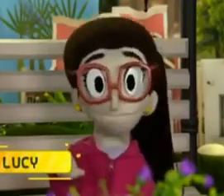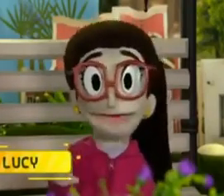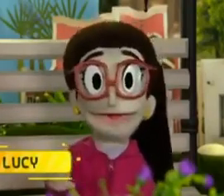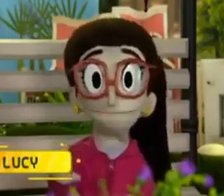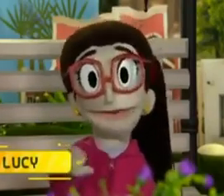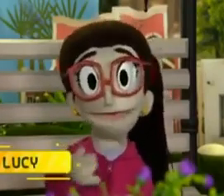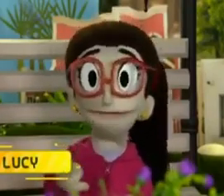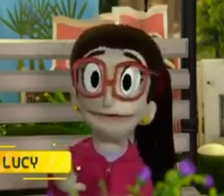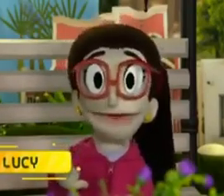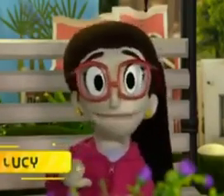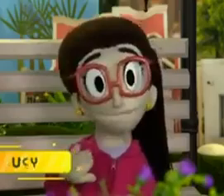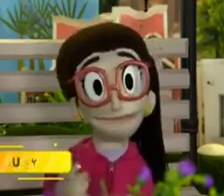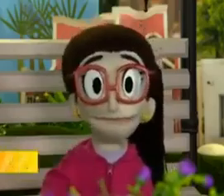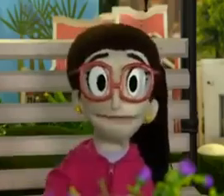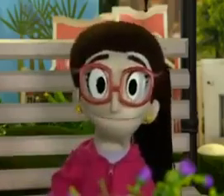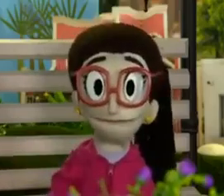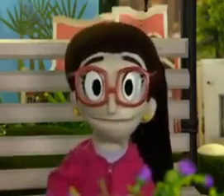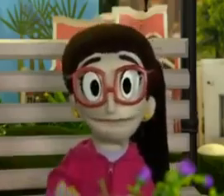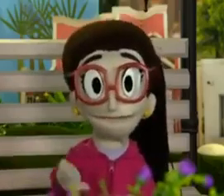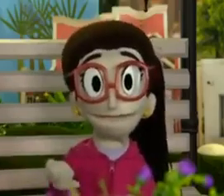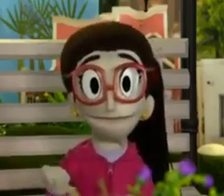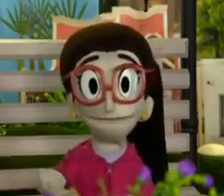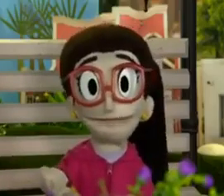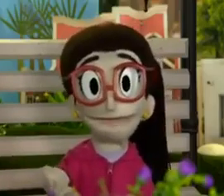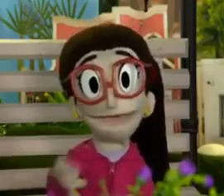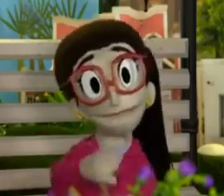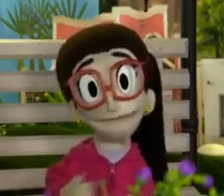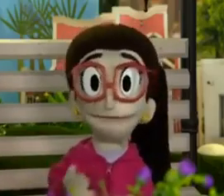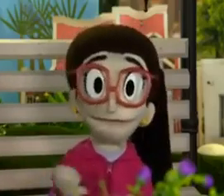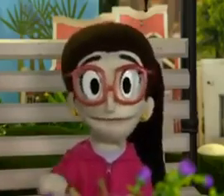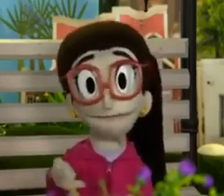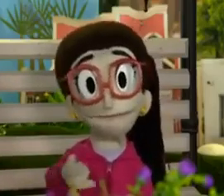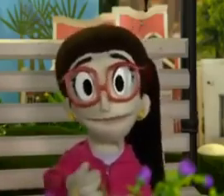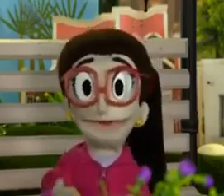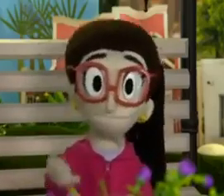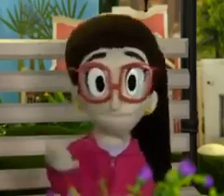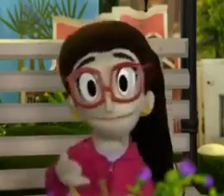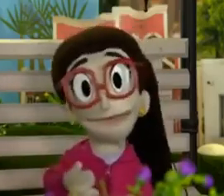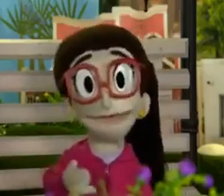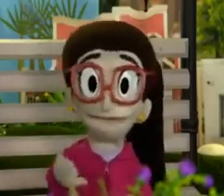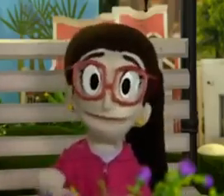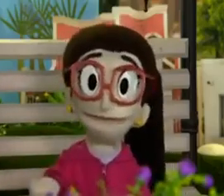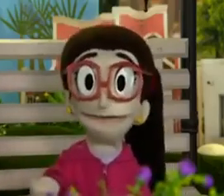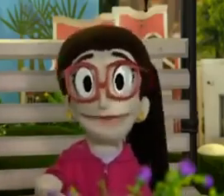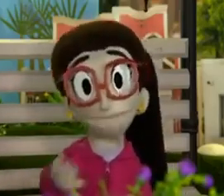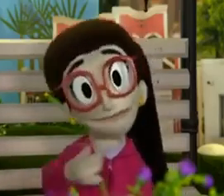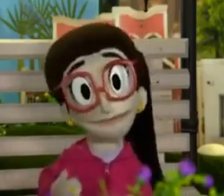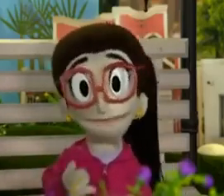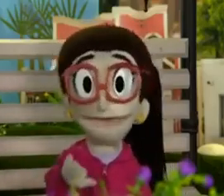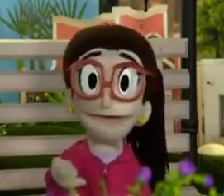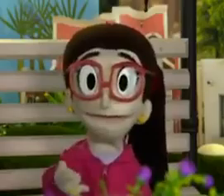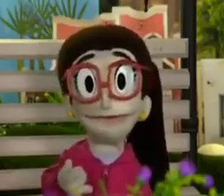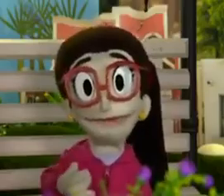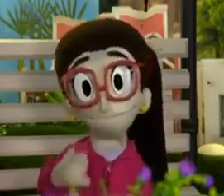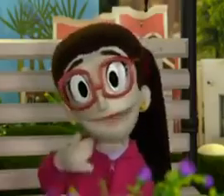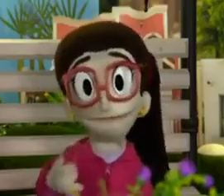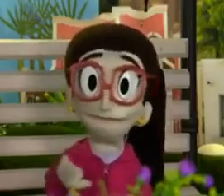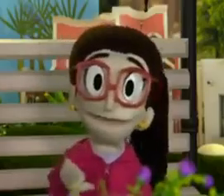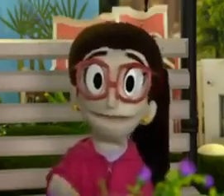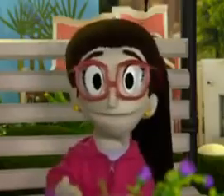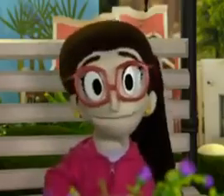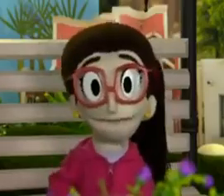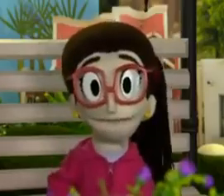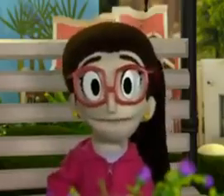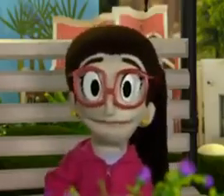en todo el mundo que están trabajando para que muy pronto esta nueva enfermedad esté controlada, para hacer la vacuna y